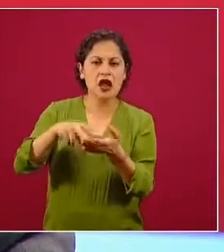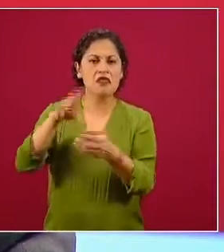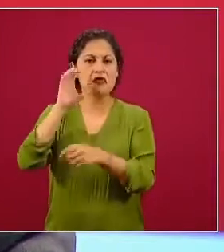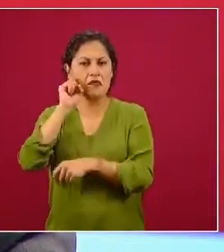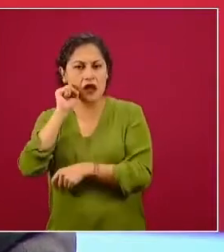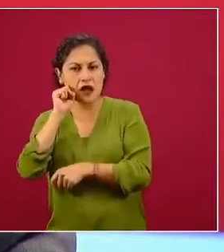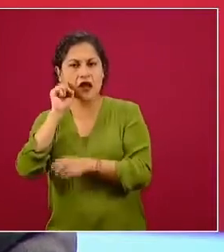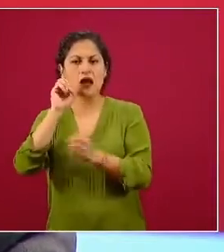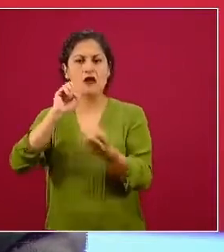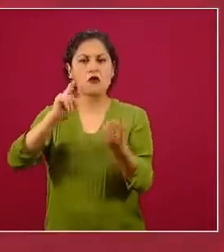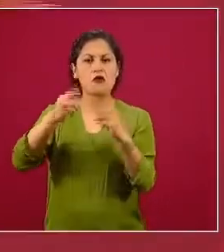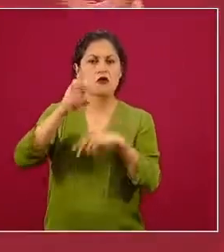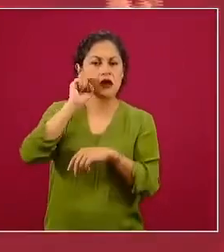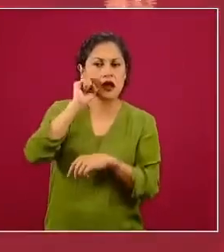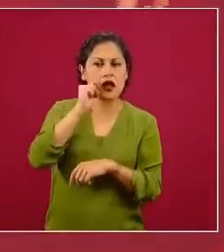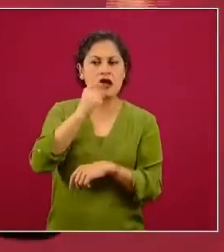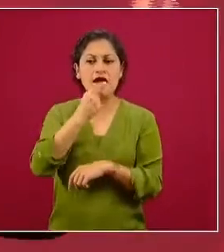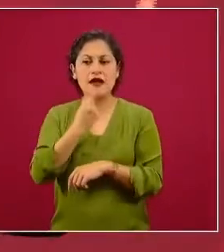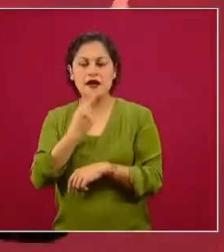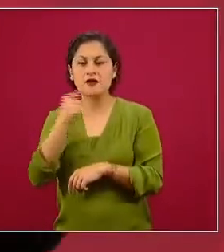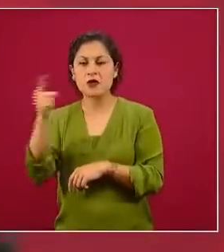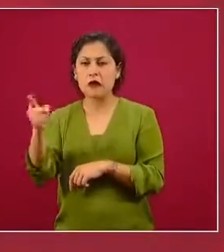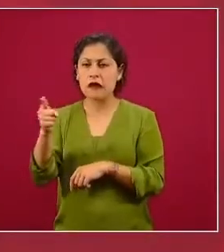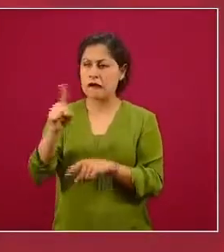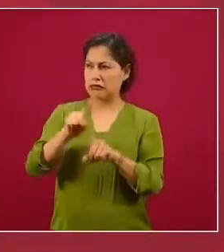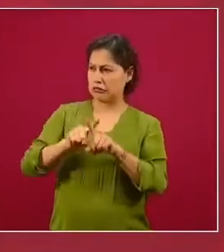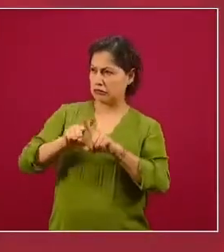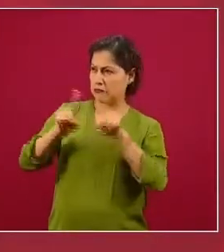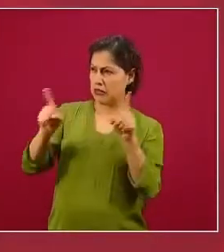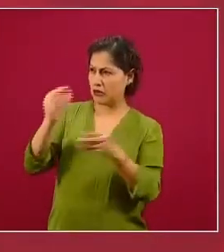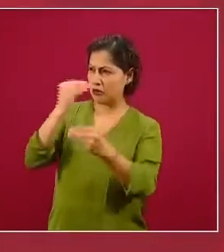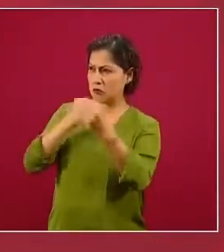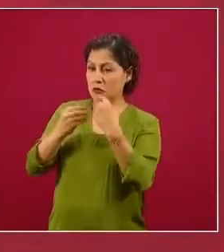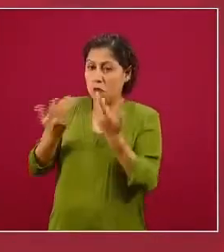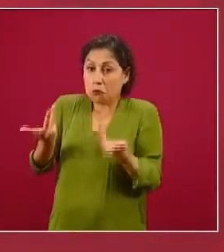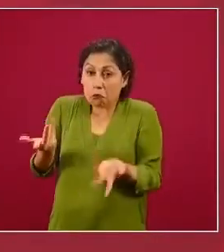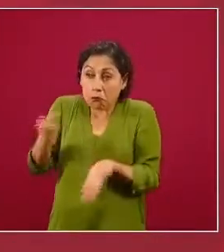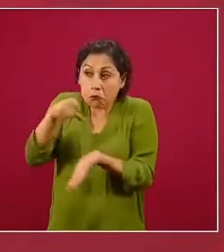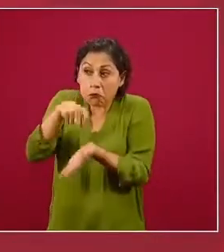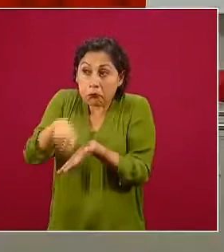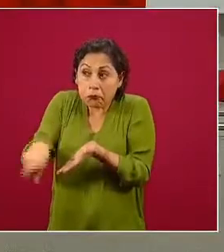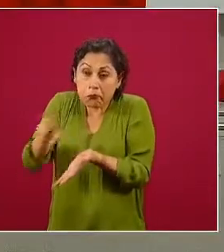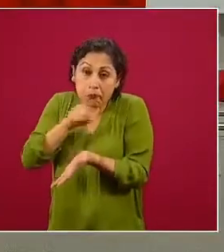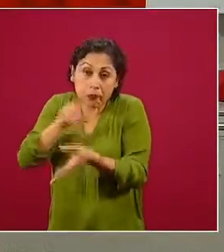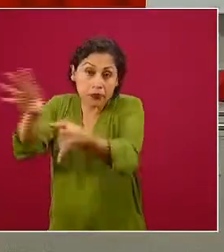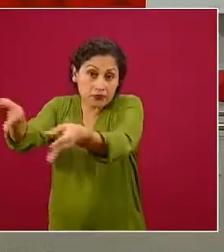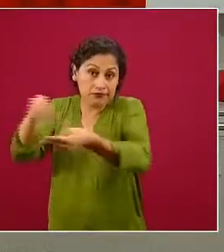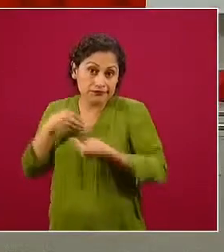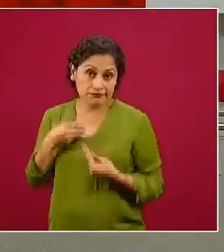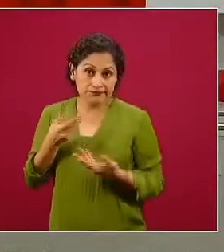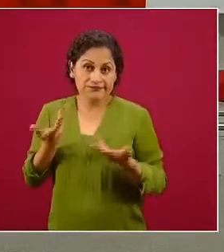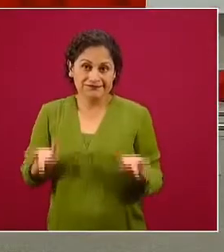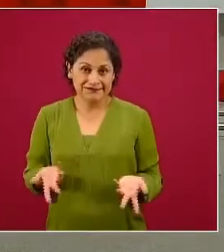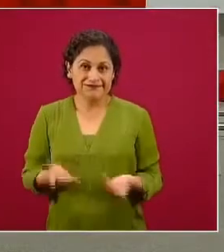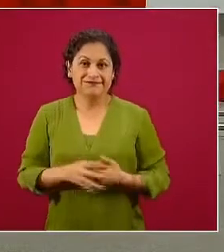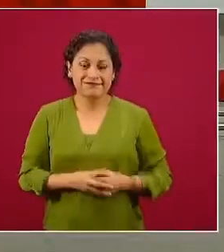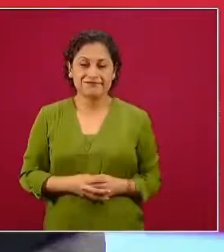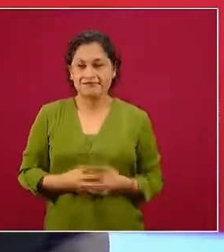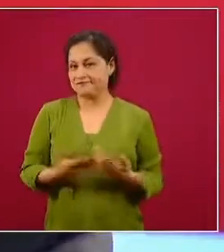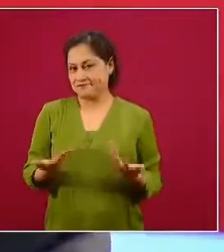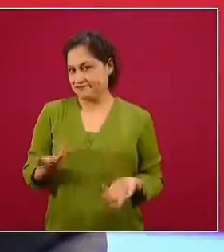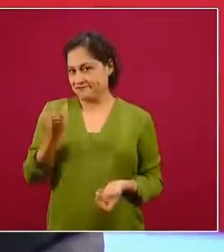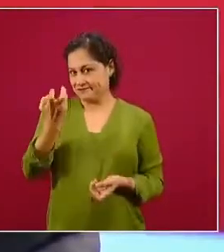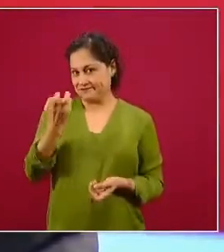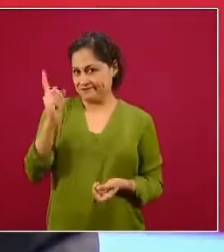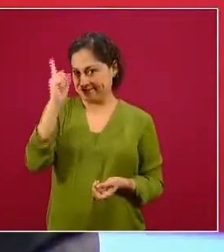de color naranja con rojo, y eso es la oferta alimentaria. Pues obviamente es muy difícil, está cuesta arriba, que yo encuentre